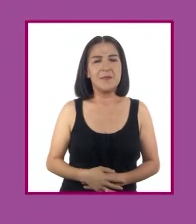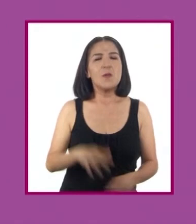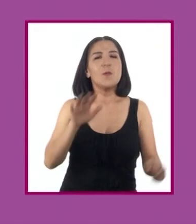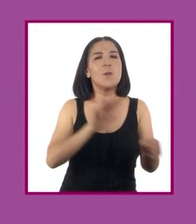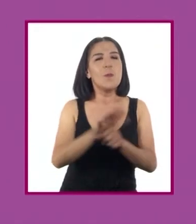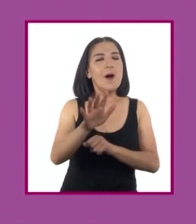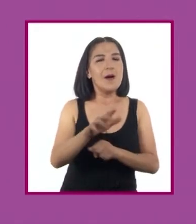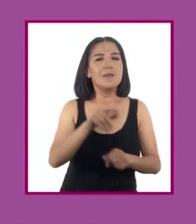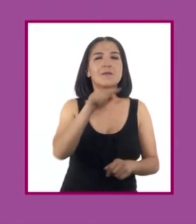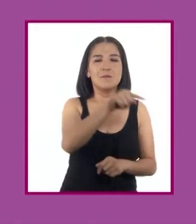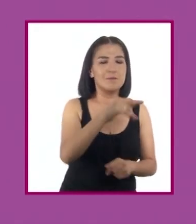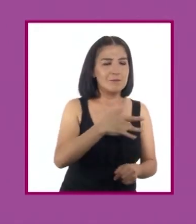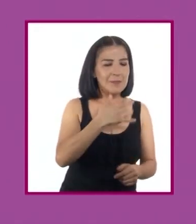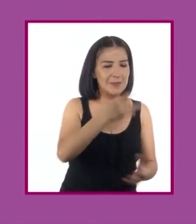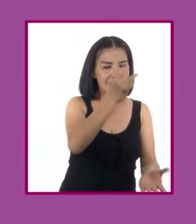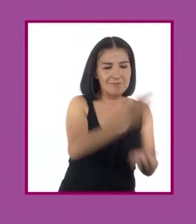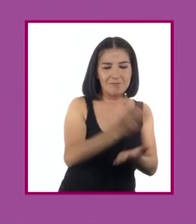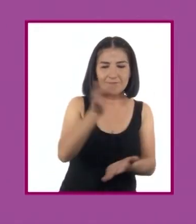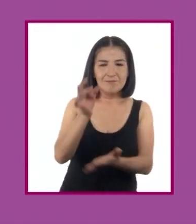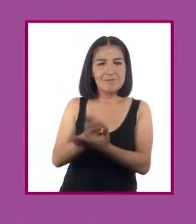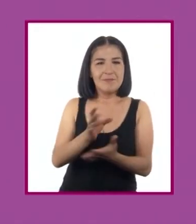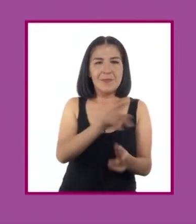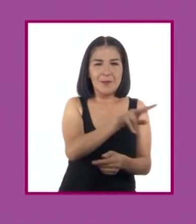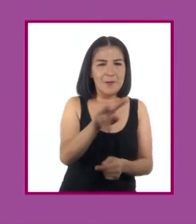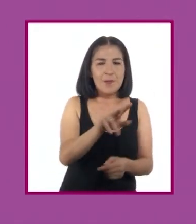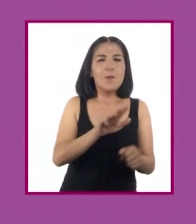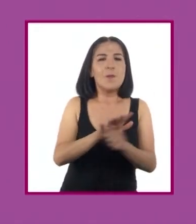¿Cuáles ambientes identificaron?